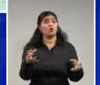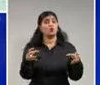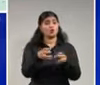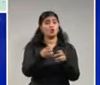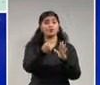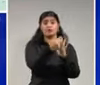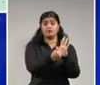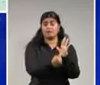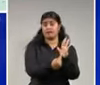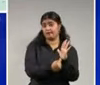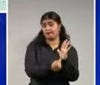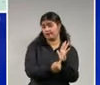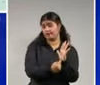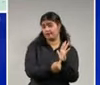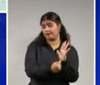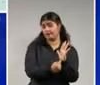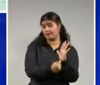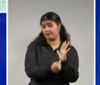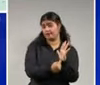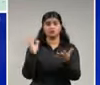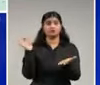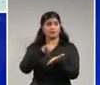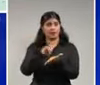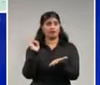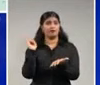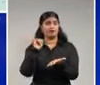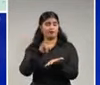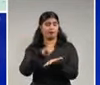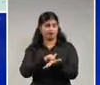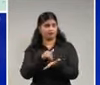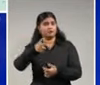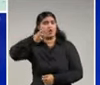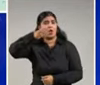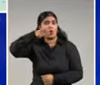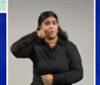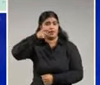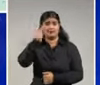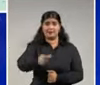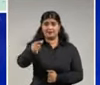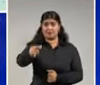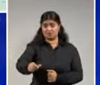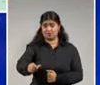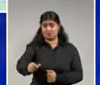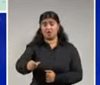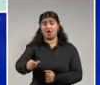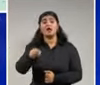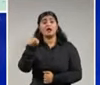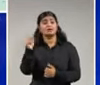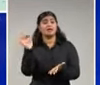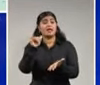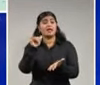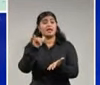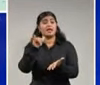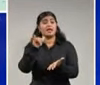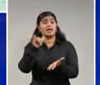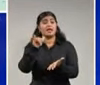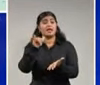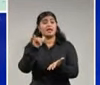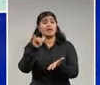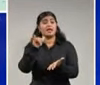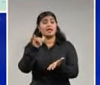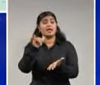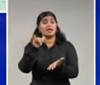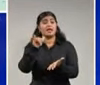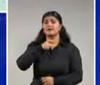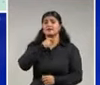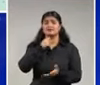medidas se montó con respecto a la vigilancia del Ómicron, de los países que tenían